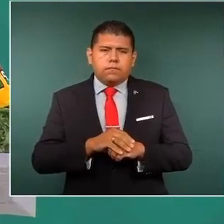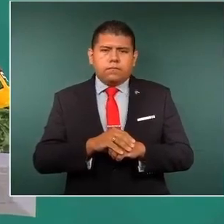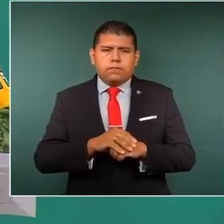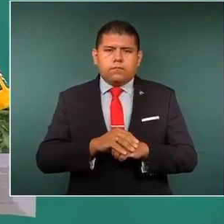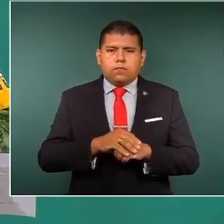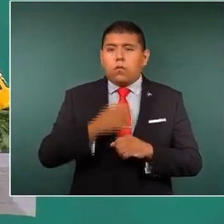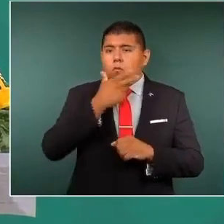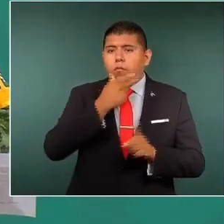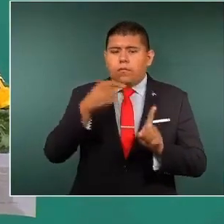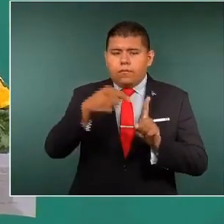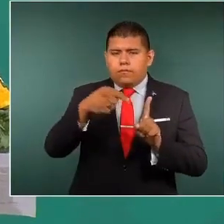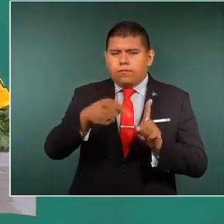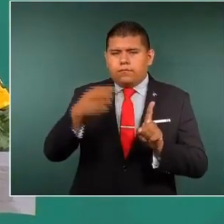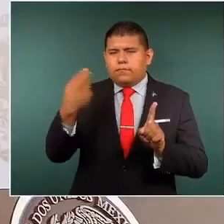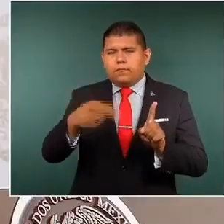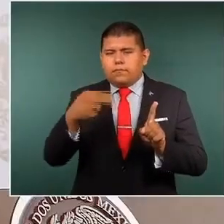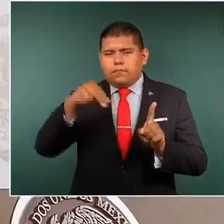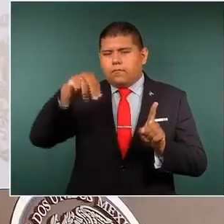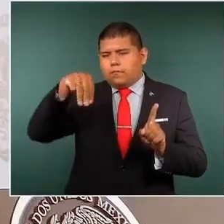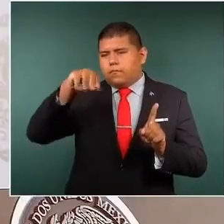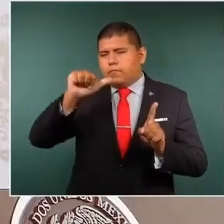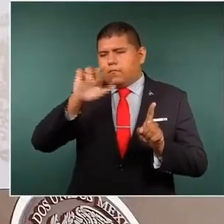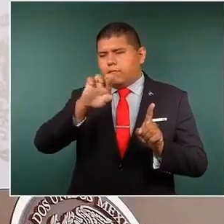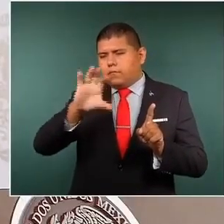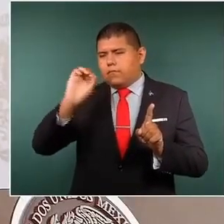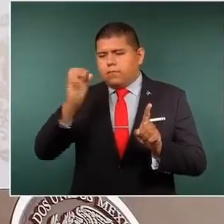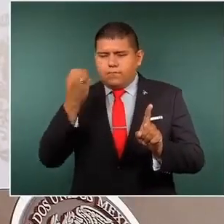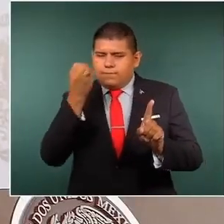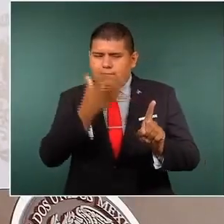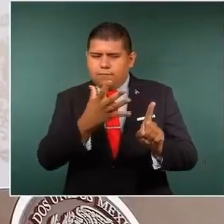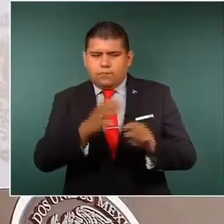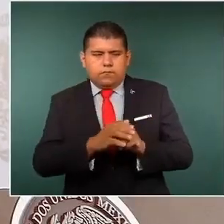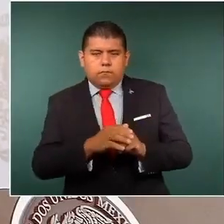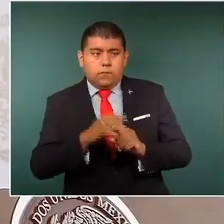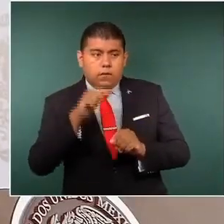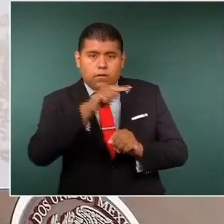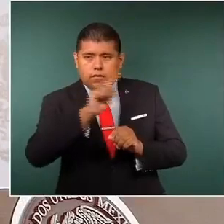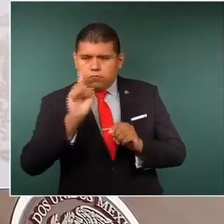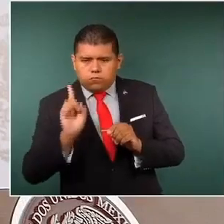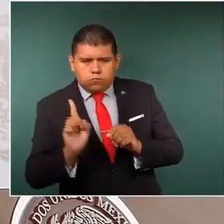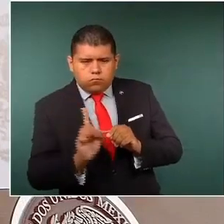del marro ahí en la casa que le denominamos las galleras.